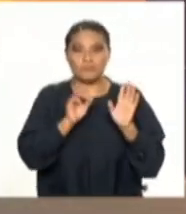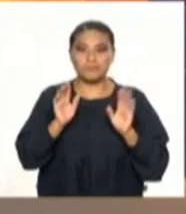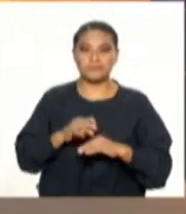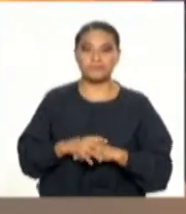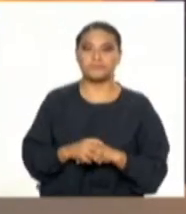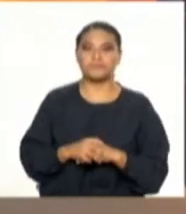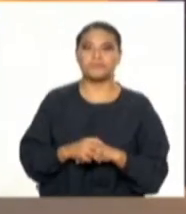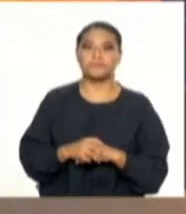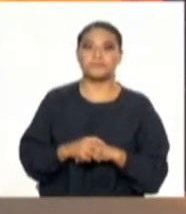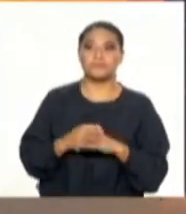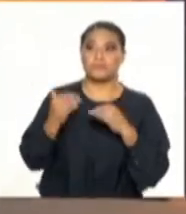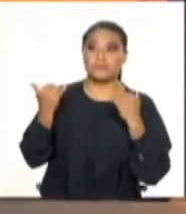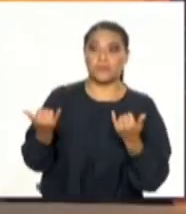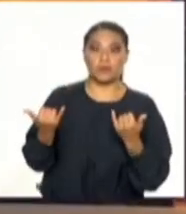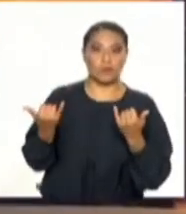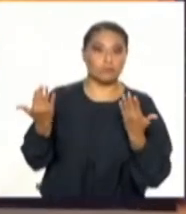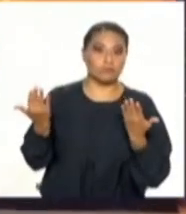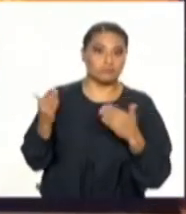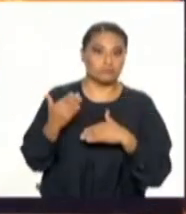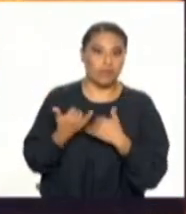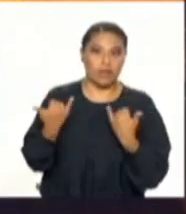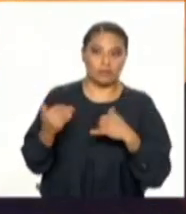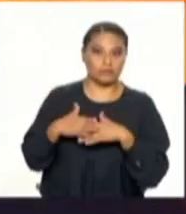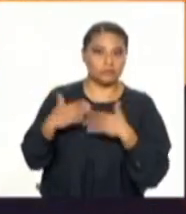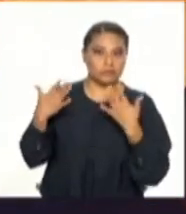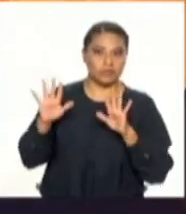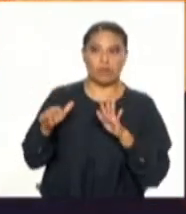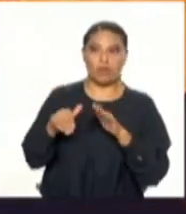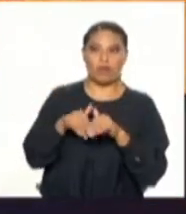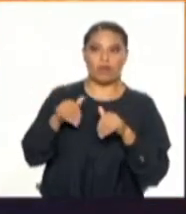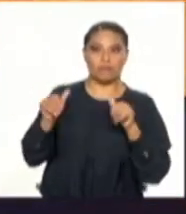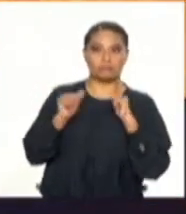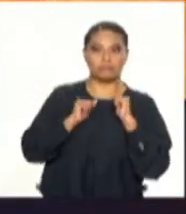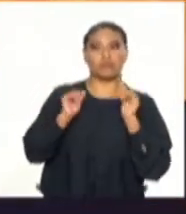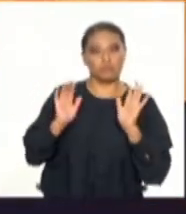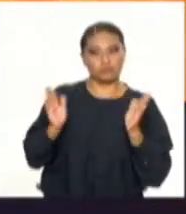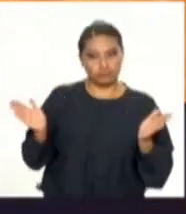no le impide, no le exime a que enfrente los cargos que pesan en su contra.